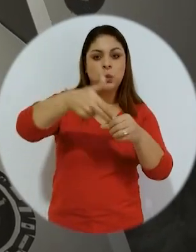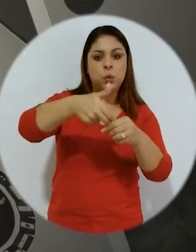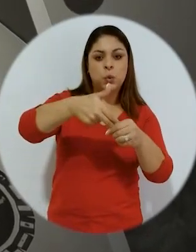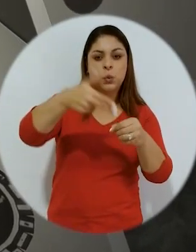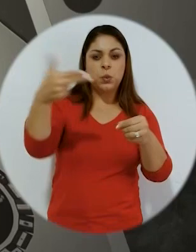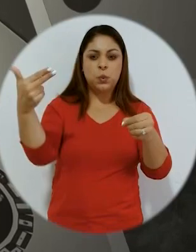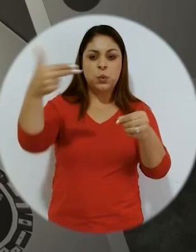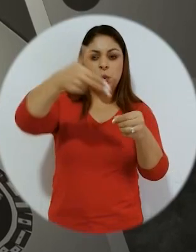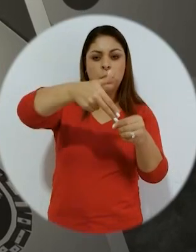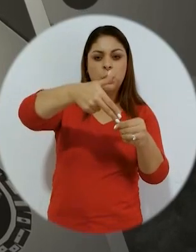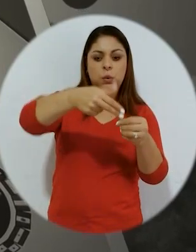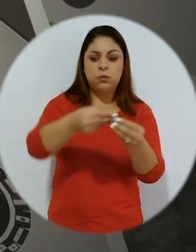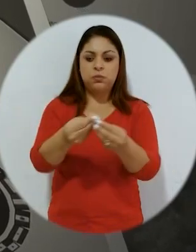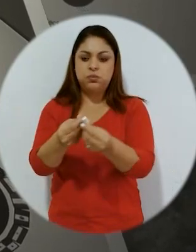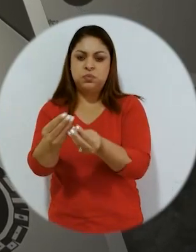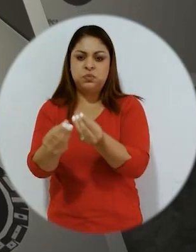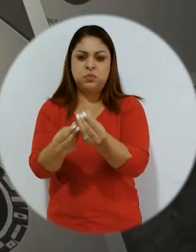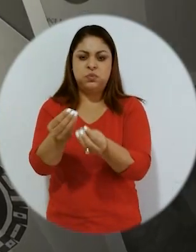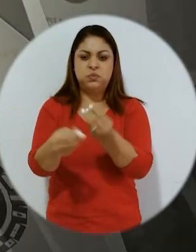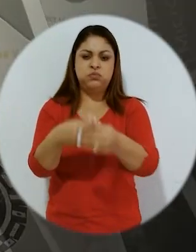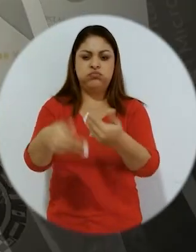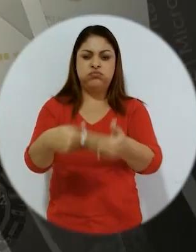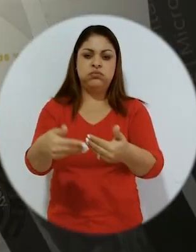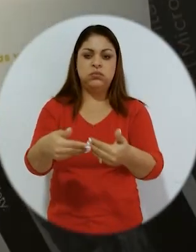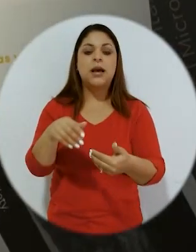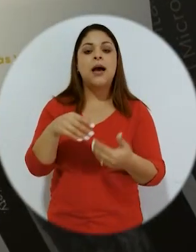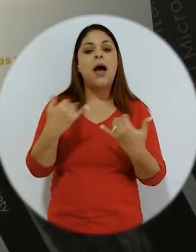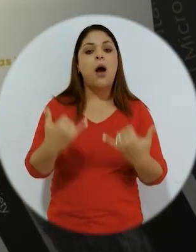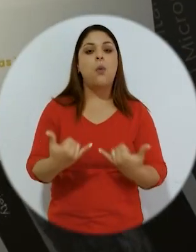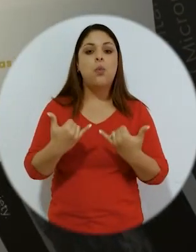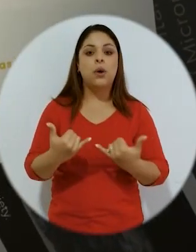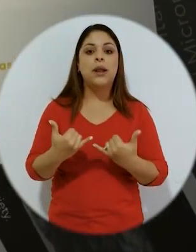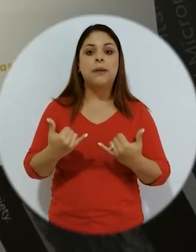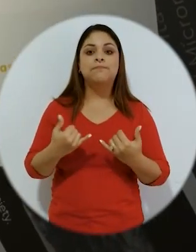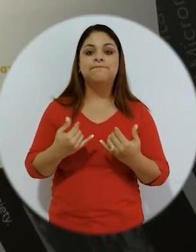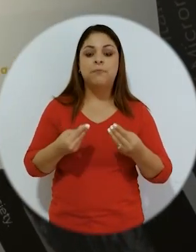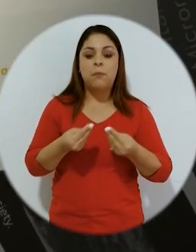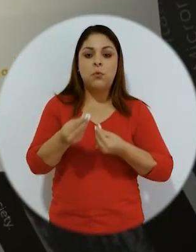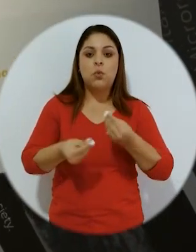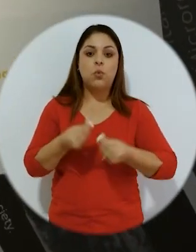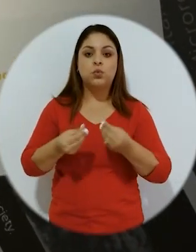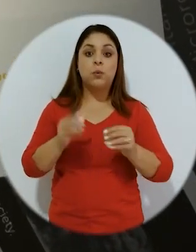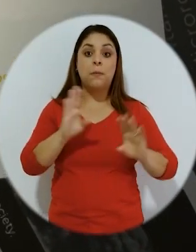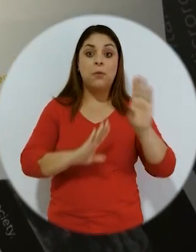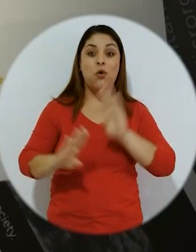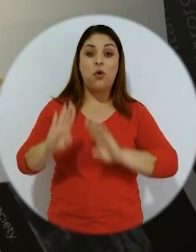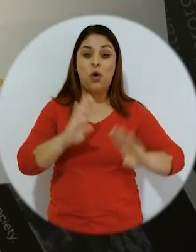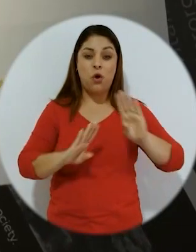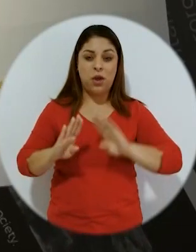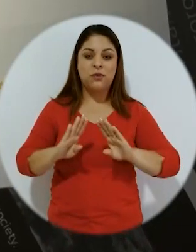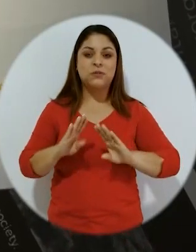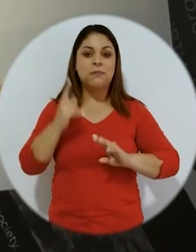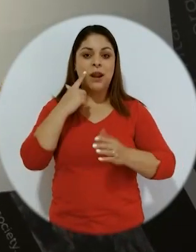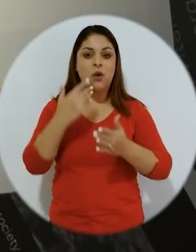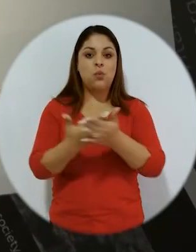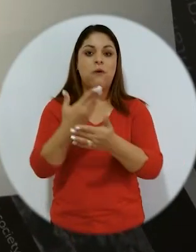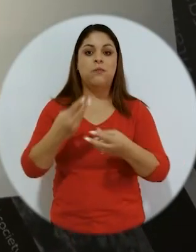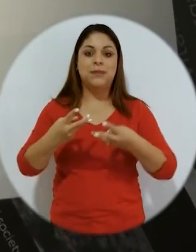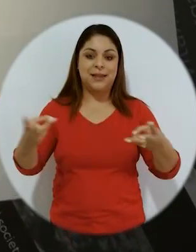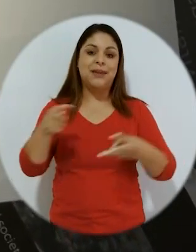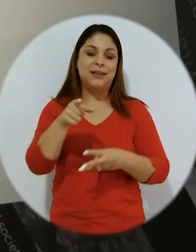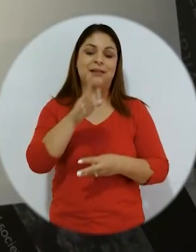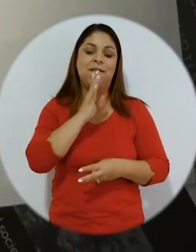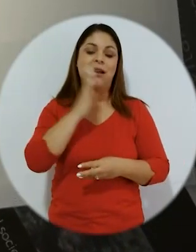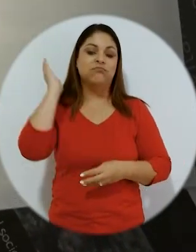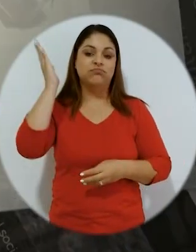refina petróleo, ¿verdad? Solo que ahora lo que se refinan son productos biológicos para generar nuevos materiales. Entonces vamos a hablar